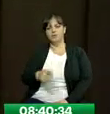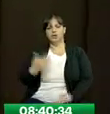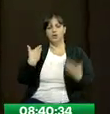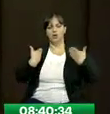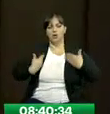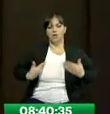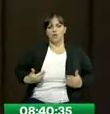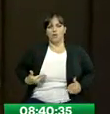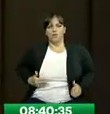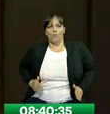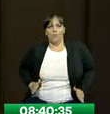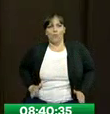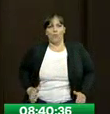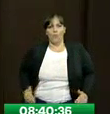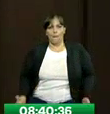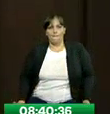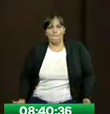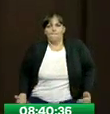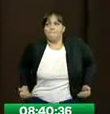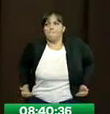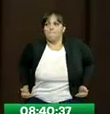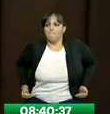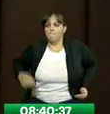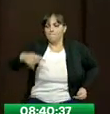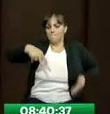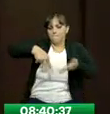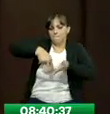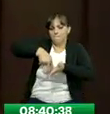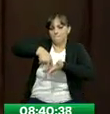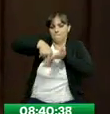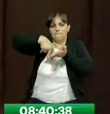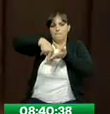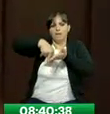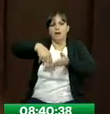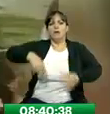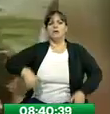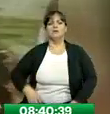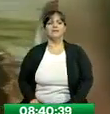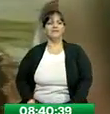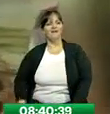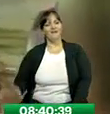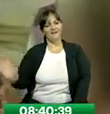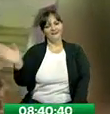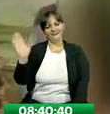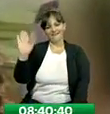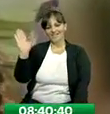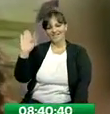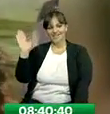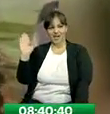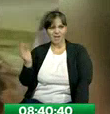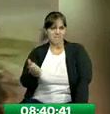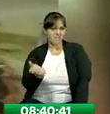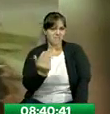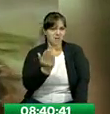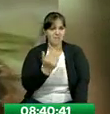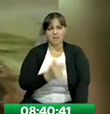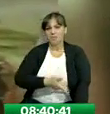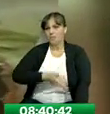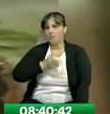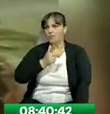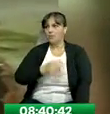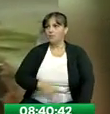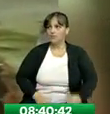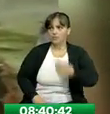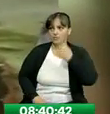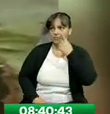salgan a palabra el tráfico ahí está el vídeo vea ahí están los propios moradores van a los vídeos a ver dm del señor